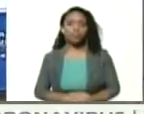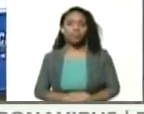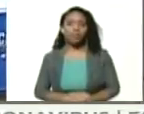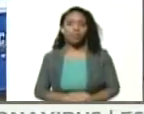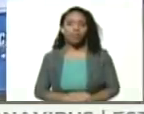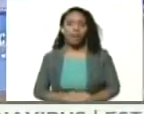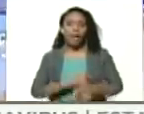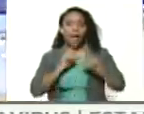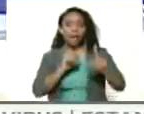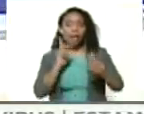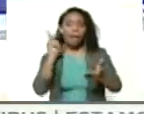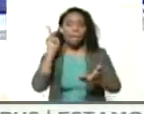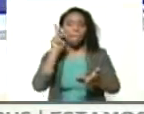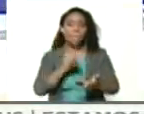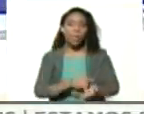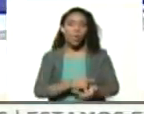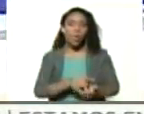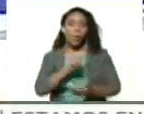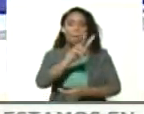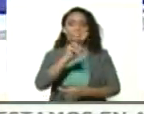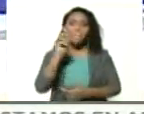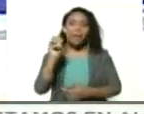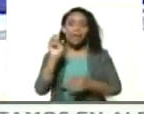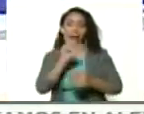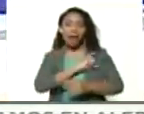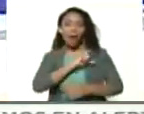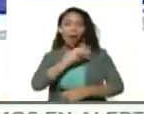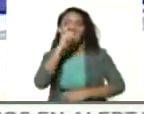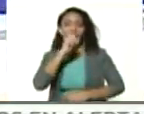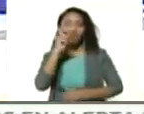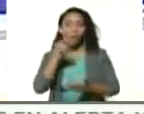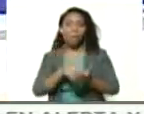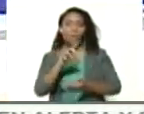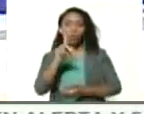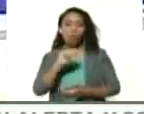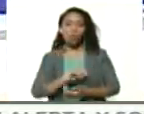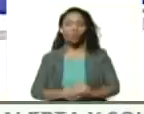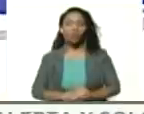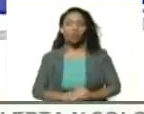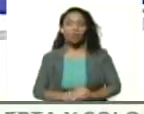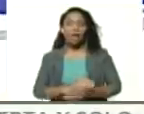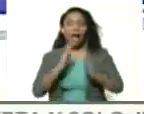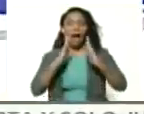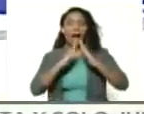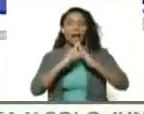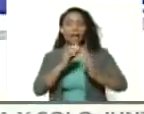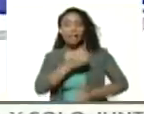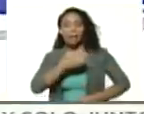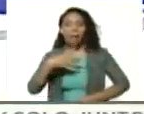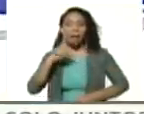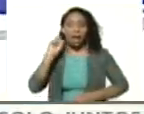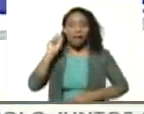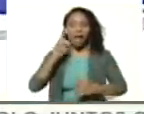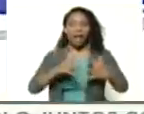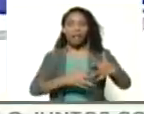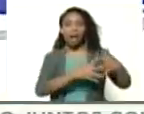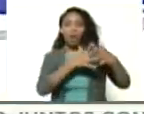es con la llegada el 20 de enero del año 2001 a la Casa Blanca de George W.